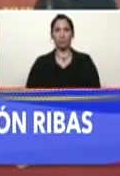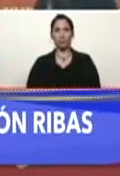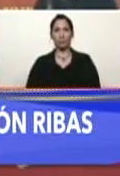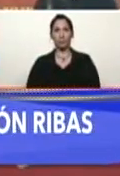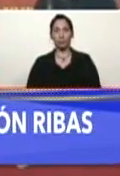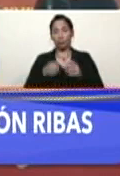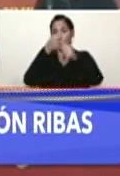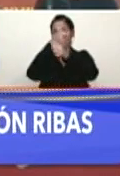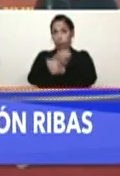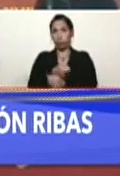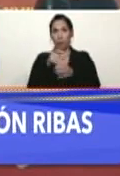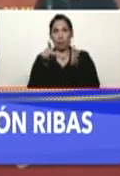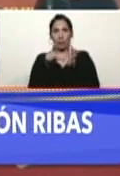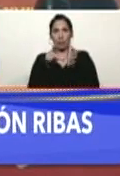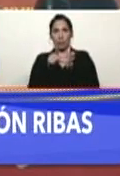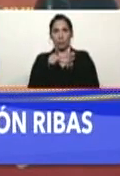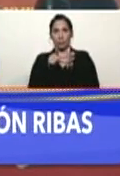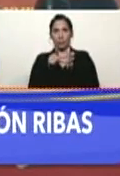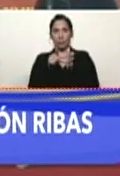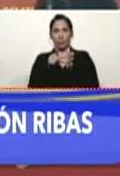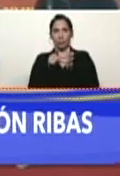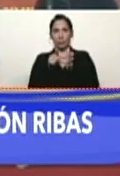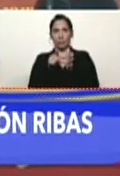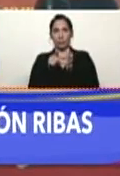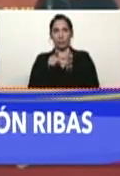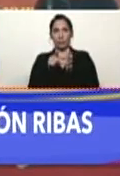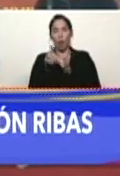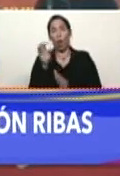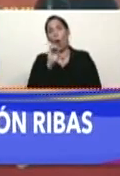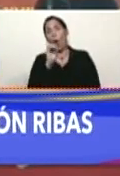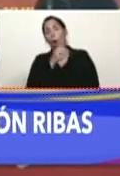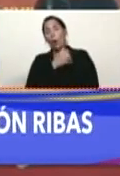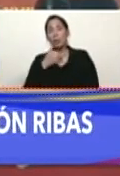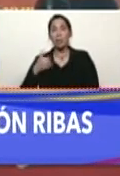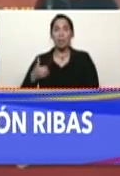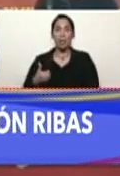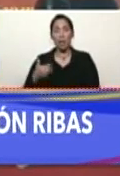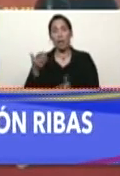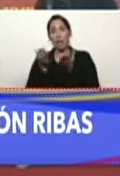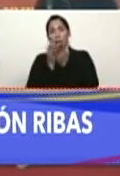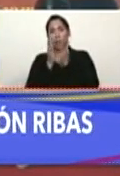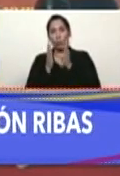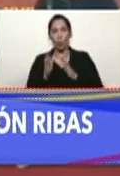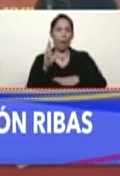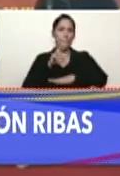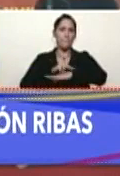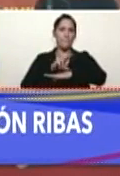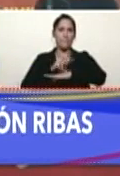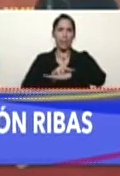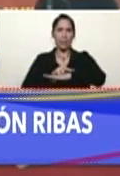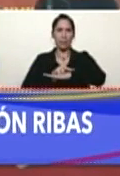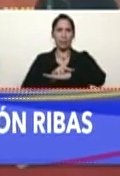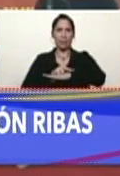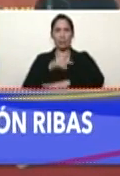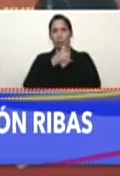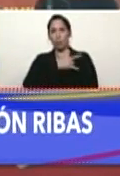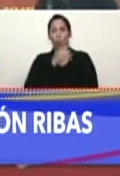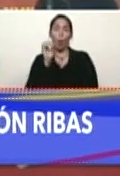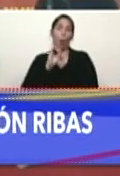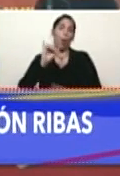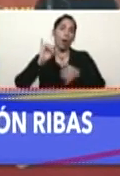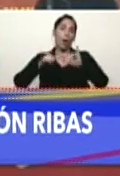sacar el bachillerato, o quiere estudiar una carrera, quiere estudiar medicina o ingeniería agrónoma,